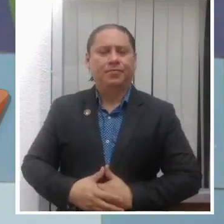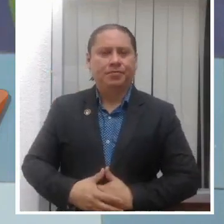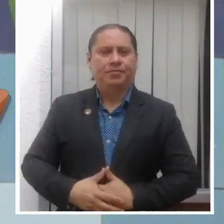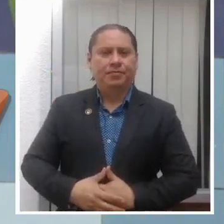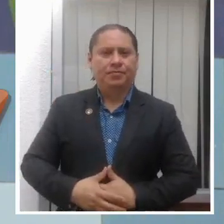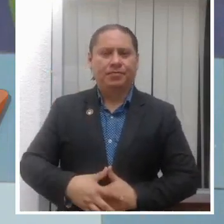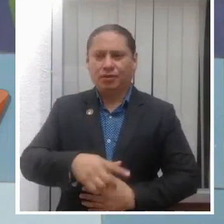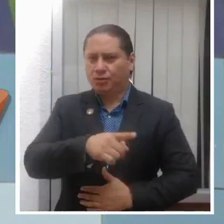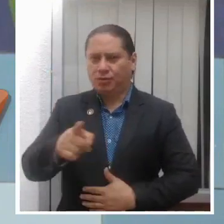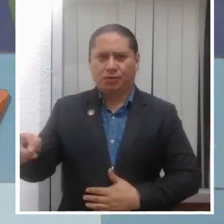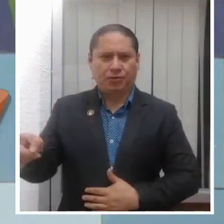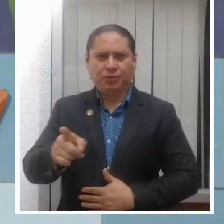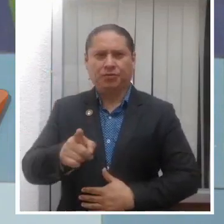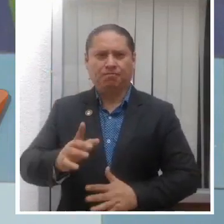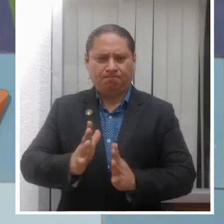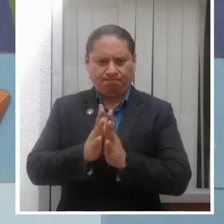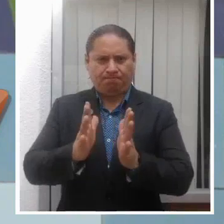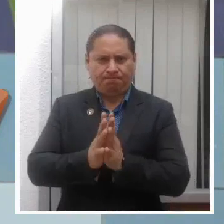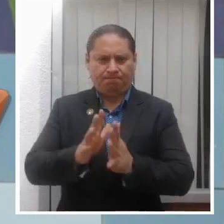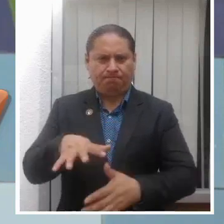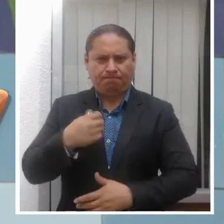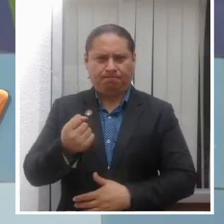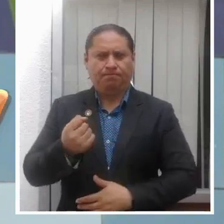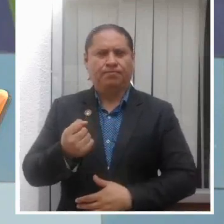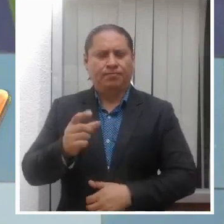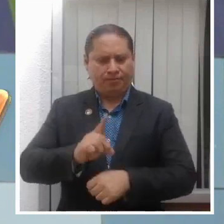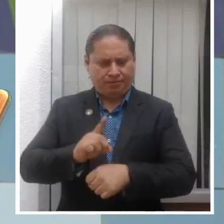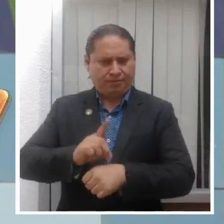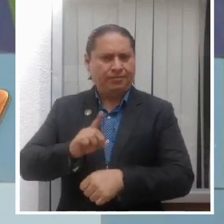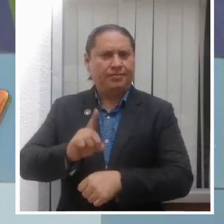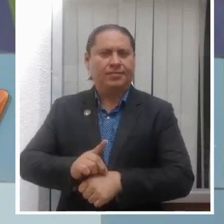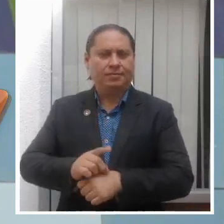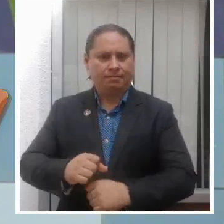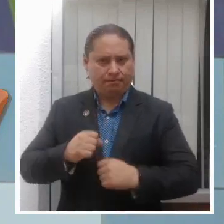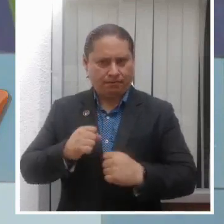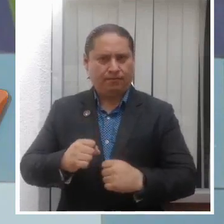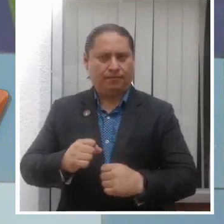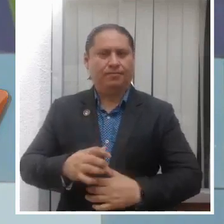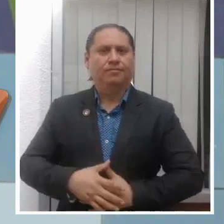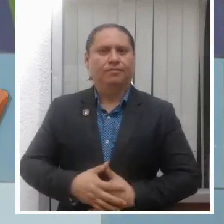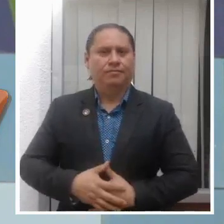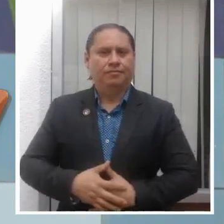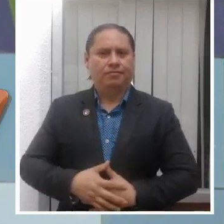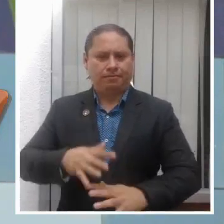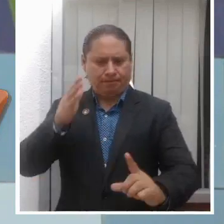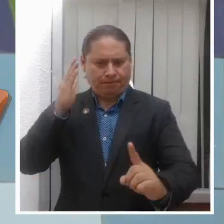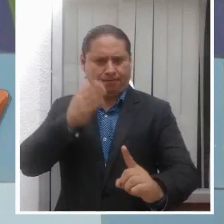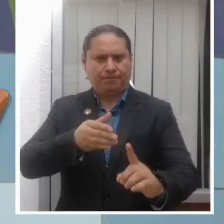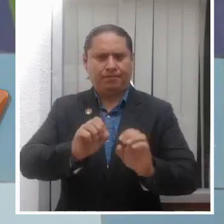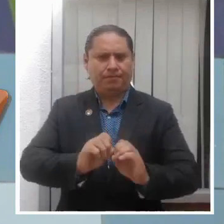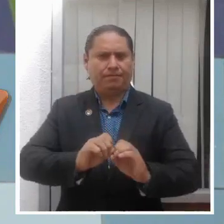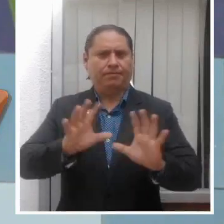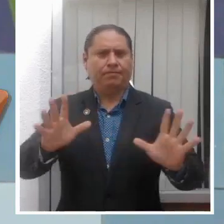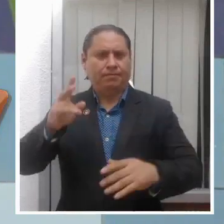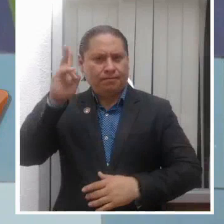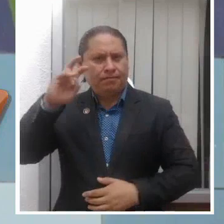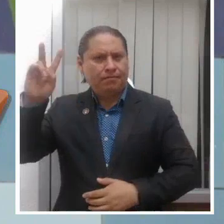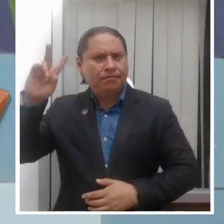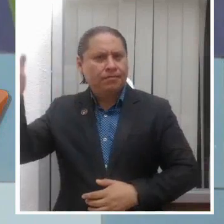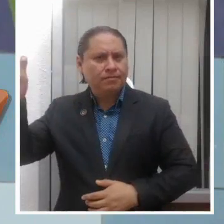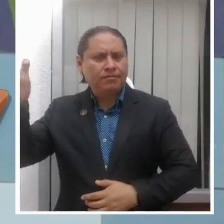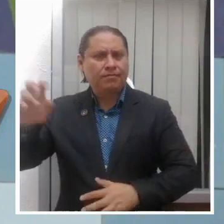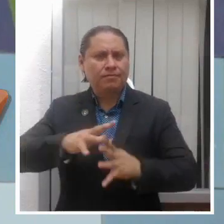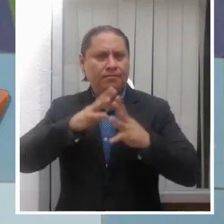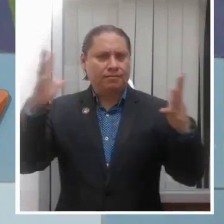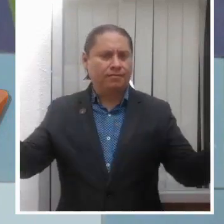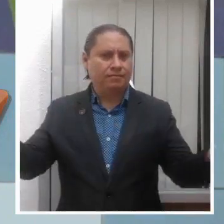Ustedes son unas guerreras, por ello luchen todos los días. Pónganse objetivos claros y sueñen a lo